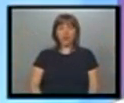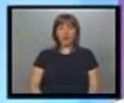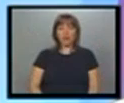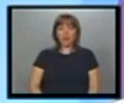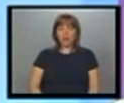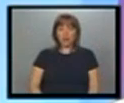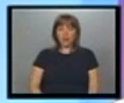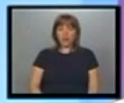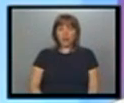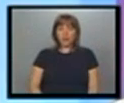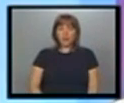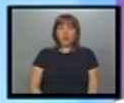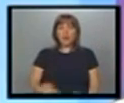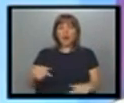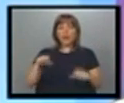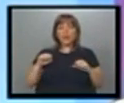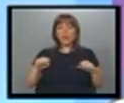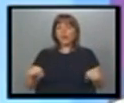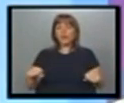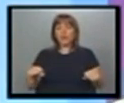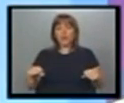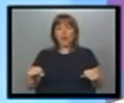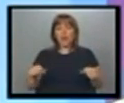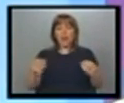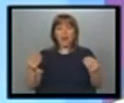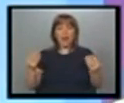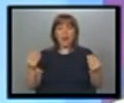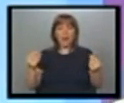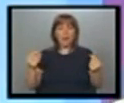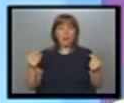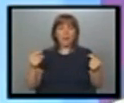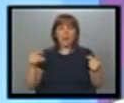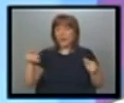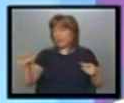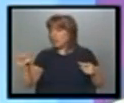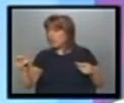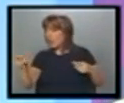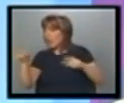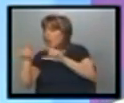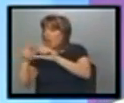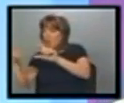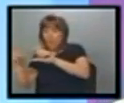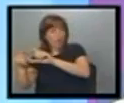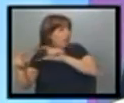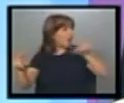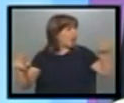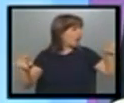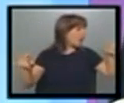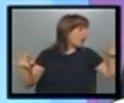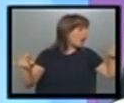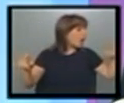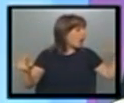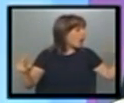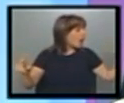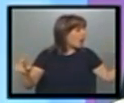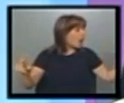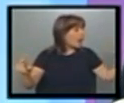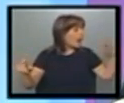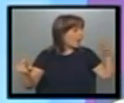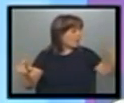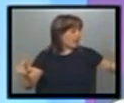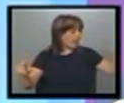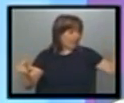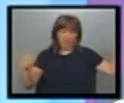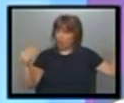hoy incluso en el supermercado es que difiere el precio de góndola del precio de caja. ¿Por qué? Porque los repositores no dan abasto en el retiqueteo de